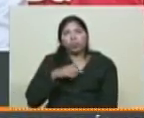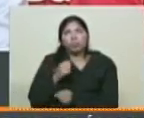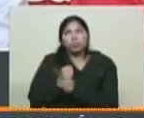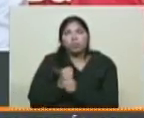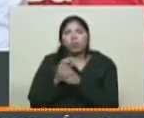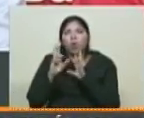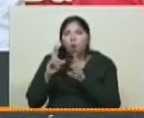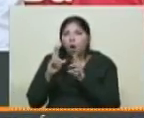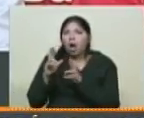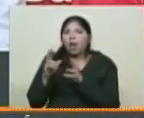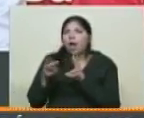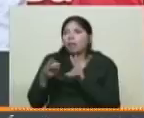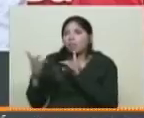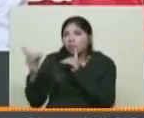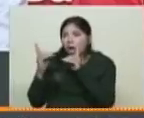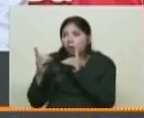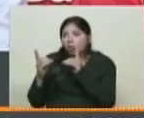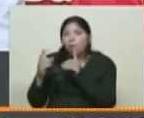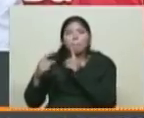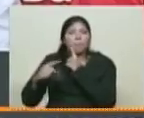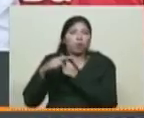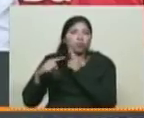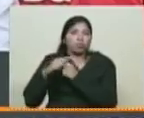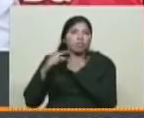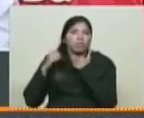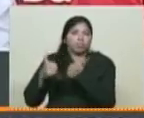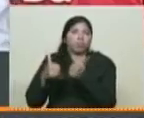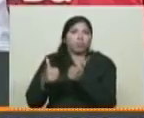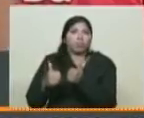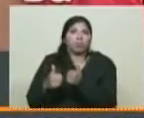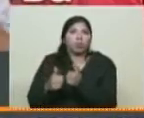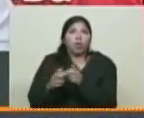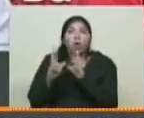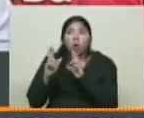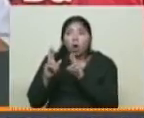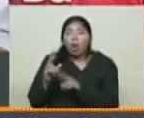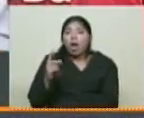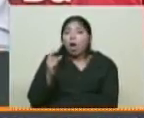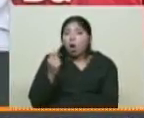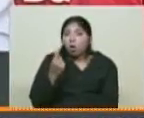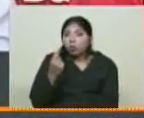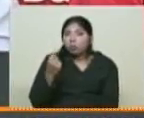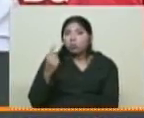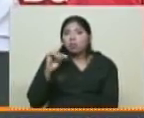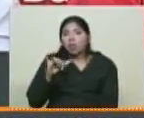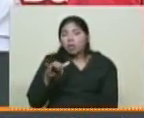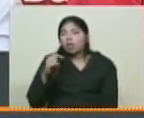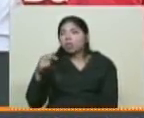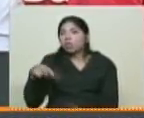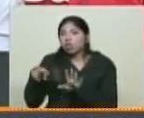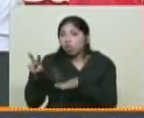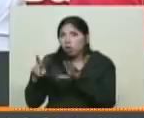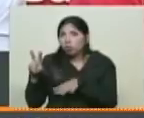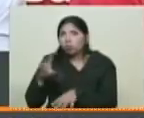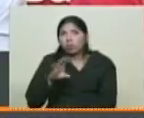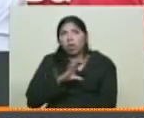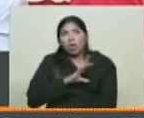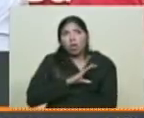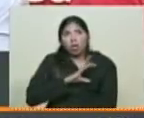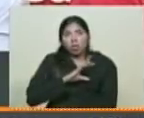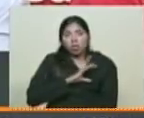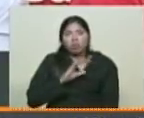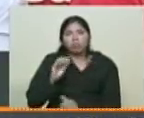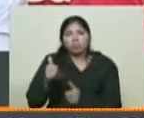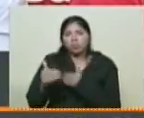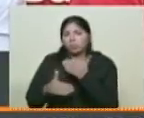nosotros ratificamos el encuentro que este 11 y 12 nuevamente, a nombre también de este proyecto histórico, de su revolución